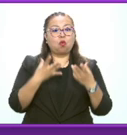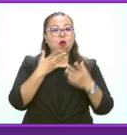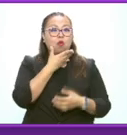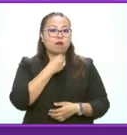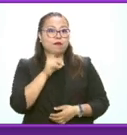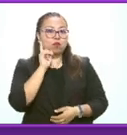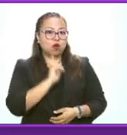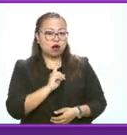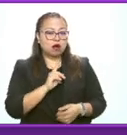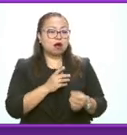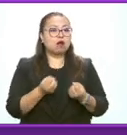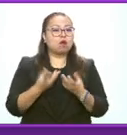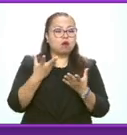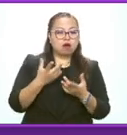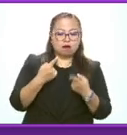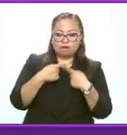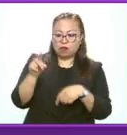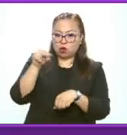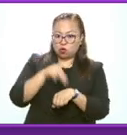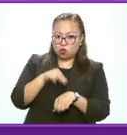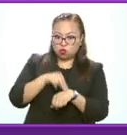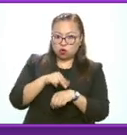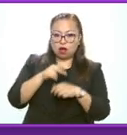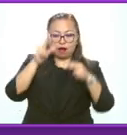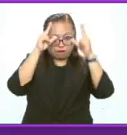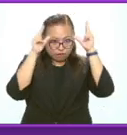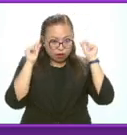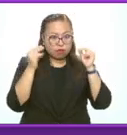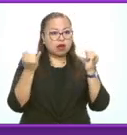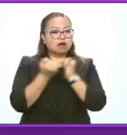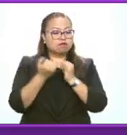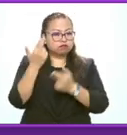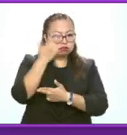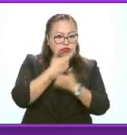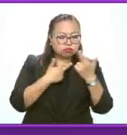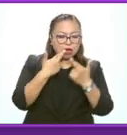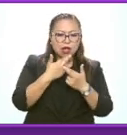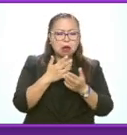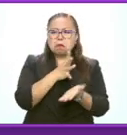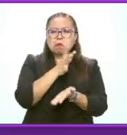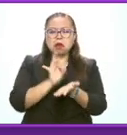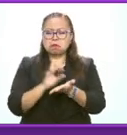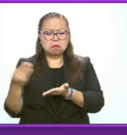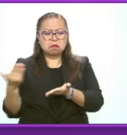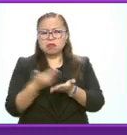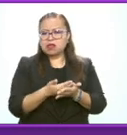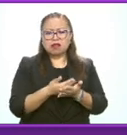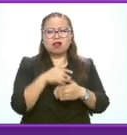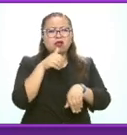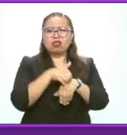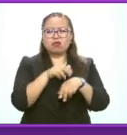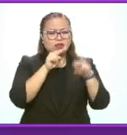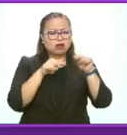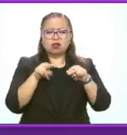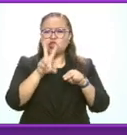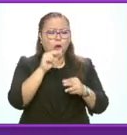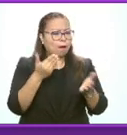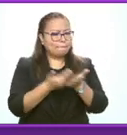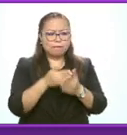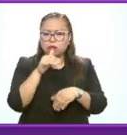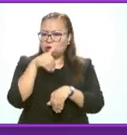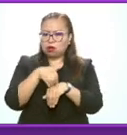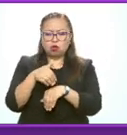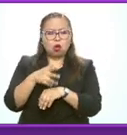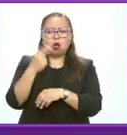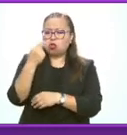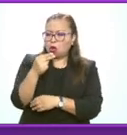mujeres así como el número de médicos y enfermeras es decir puros datos estadísticos sin precisar nombres en